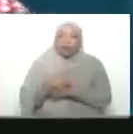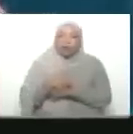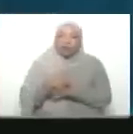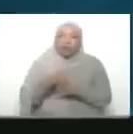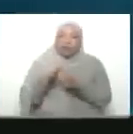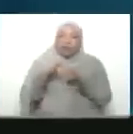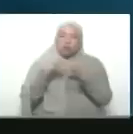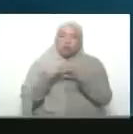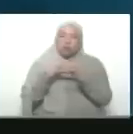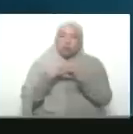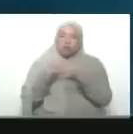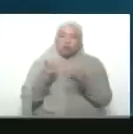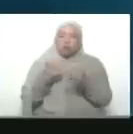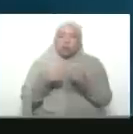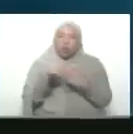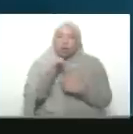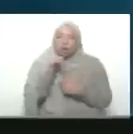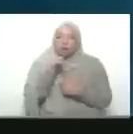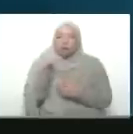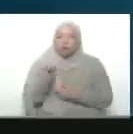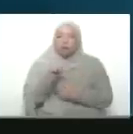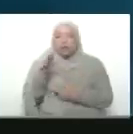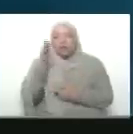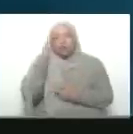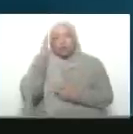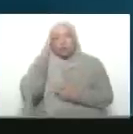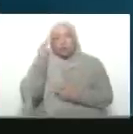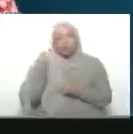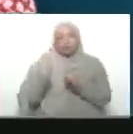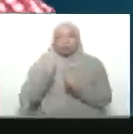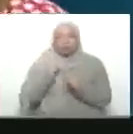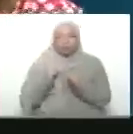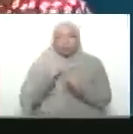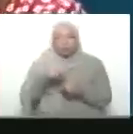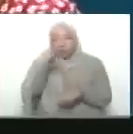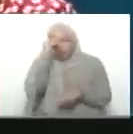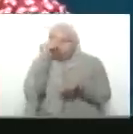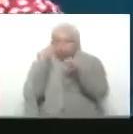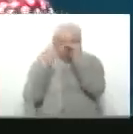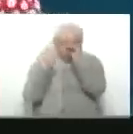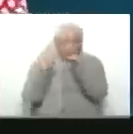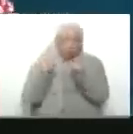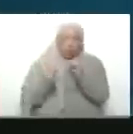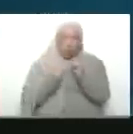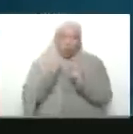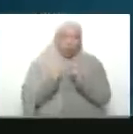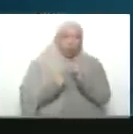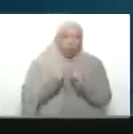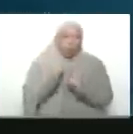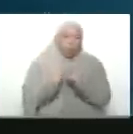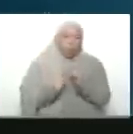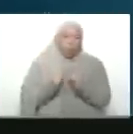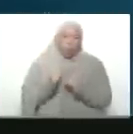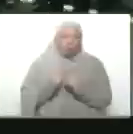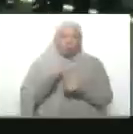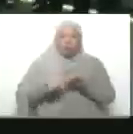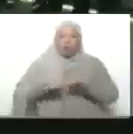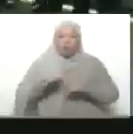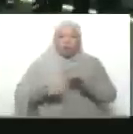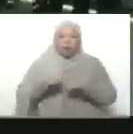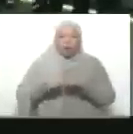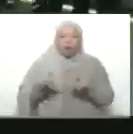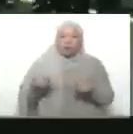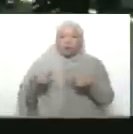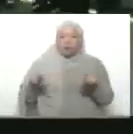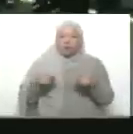corazón Salcedo para que aquel que no sabe bailar salsa bueno Aprenda desde chiquito a bailar la salsa mire ustedes no